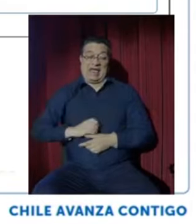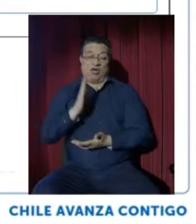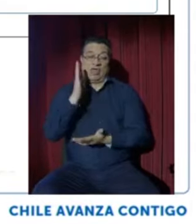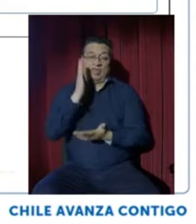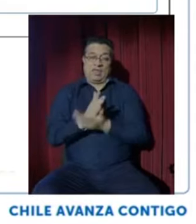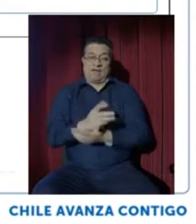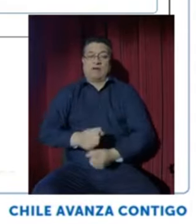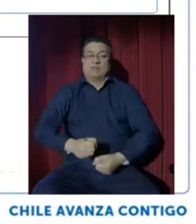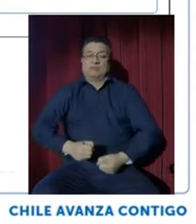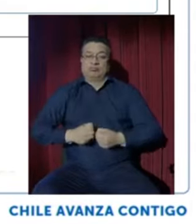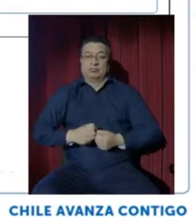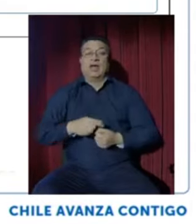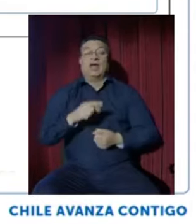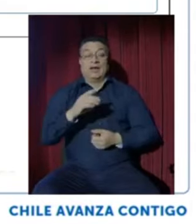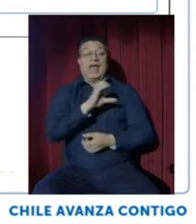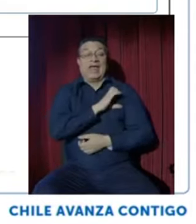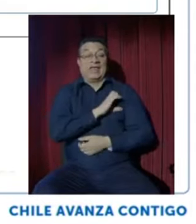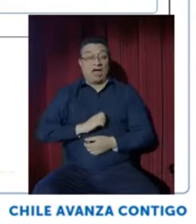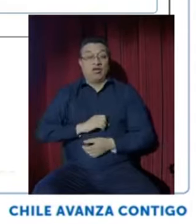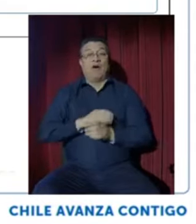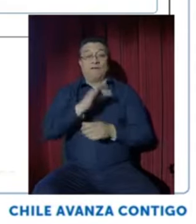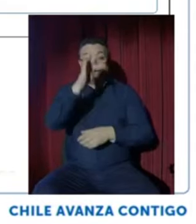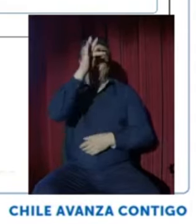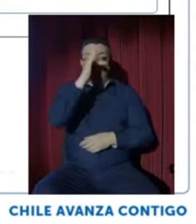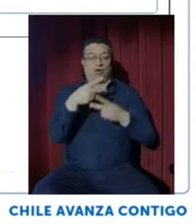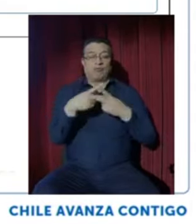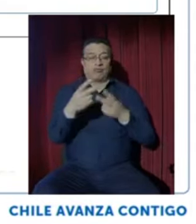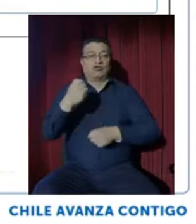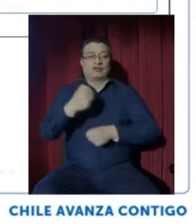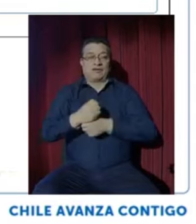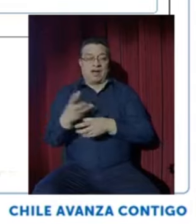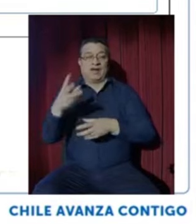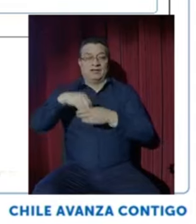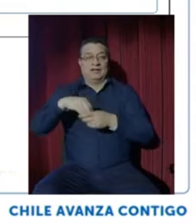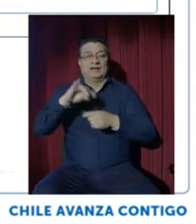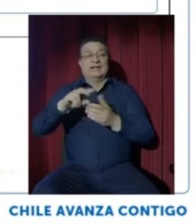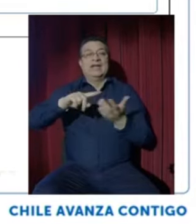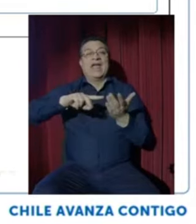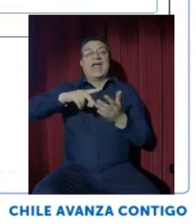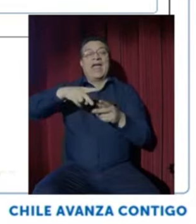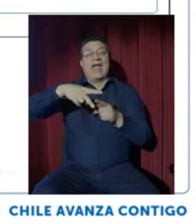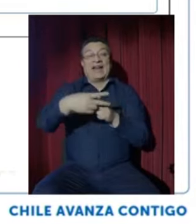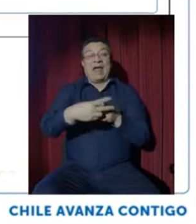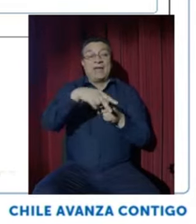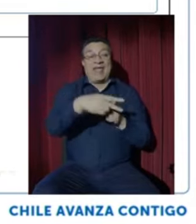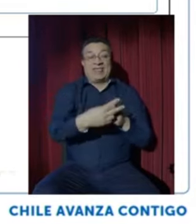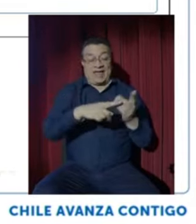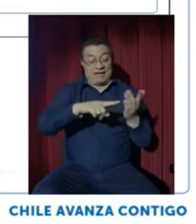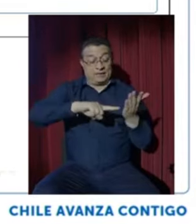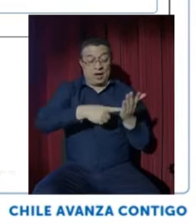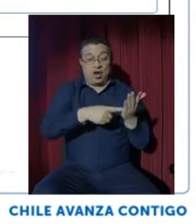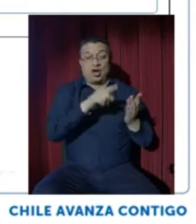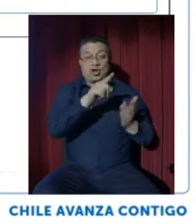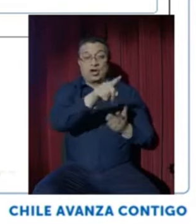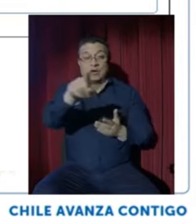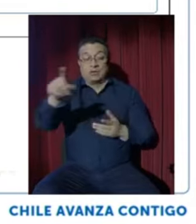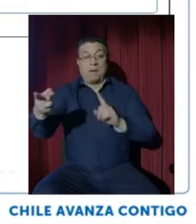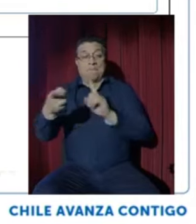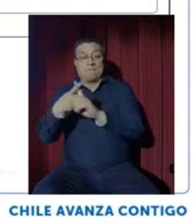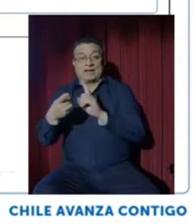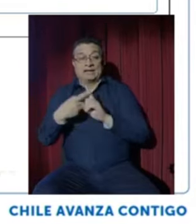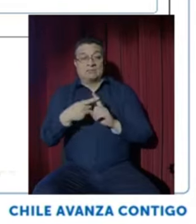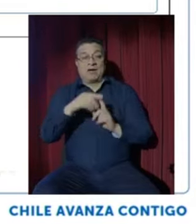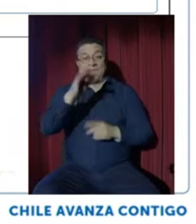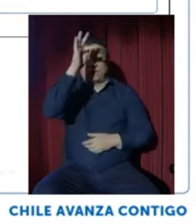Y el estado lo hacen los funcionarios públicos y las herramientas tecnológicas que eh que de quies de quienes participan los